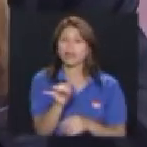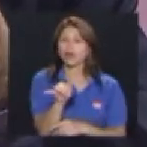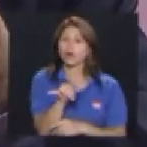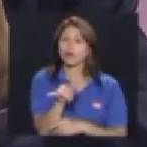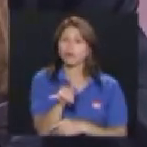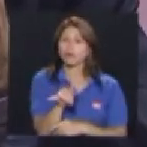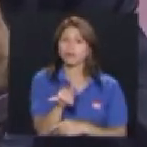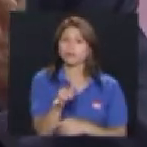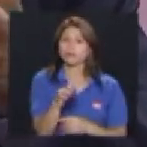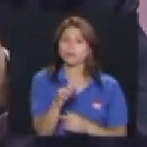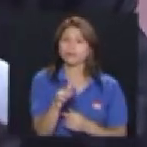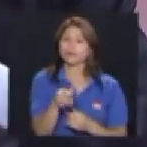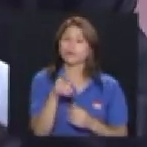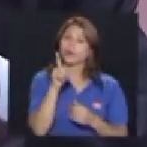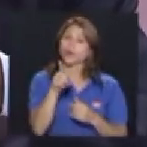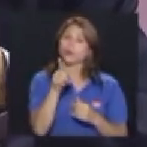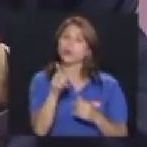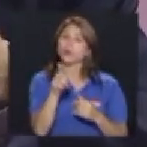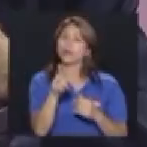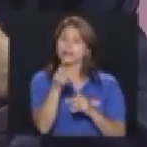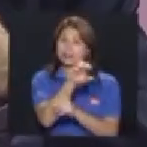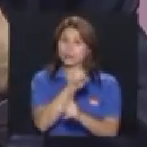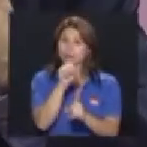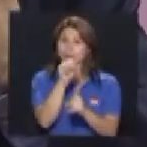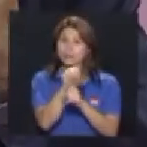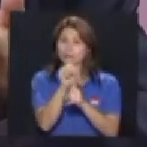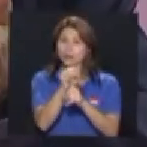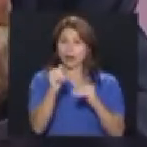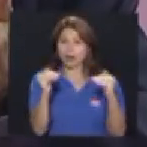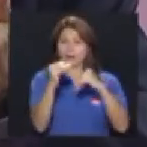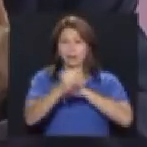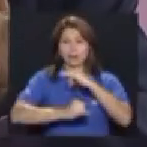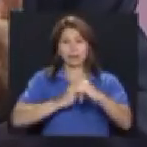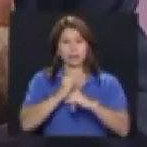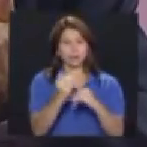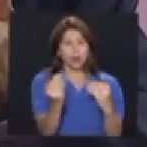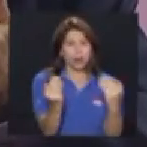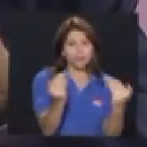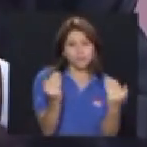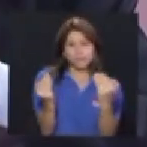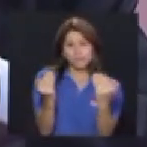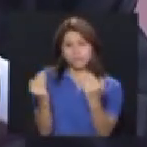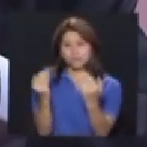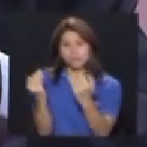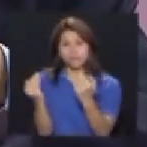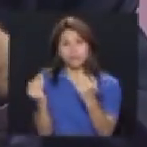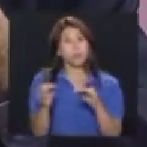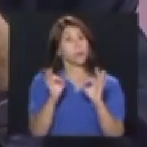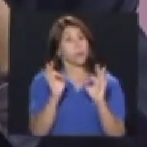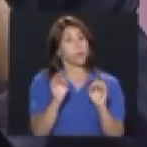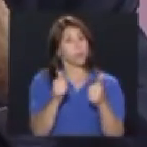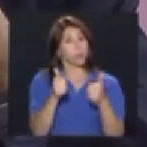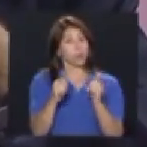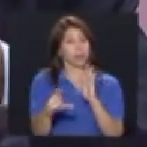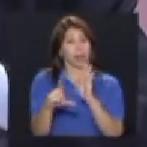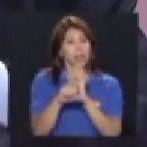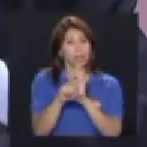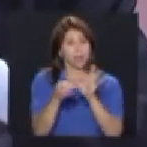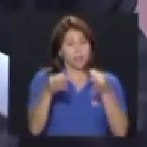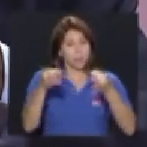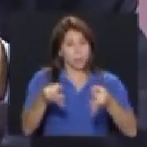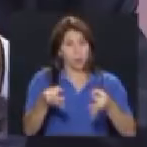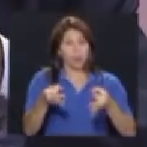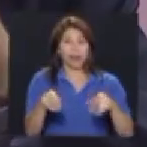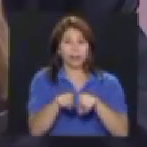un marco comparativo internacional muy legítimo, comenzaba a legitimarse con fuerza, además era como